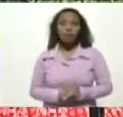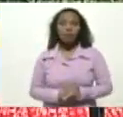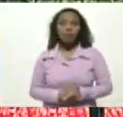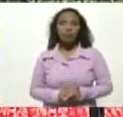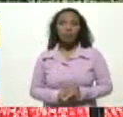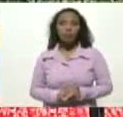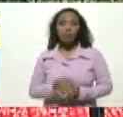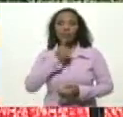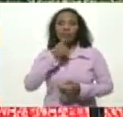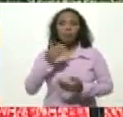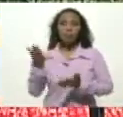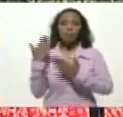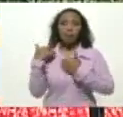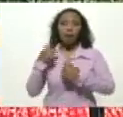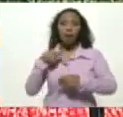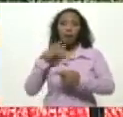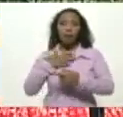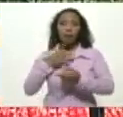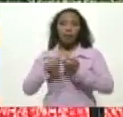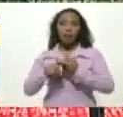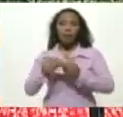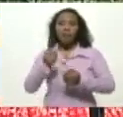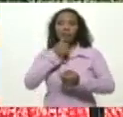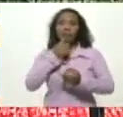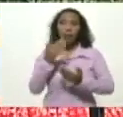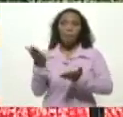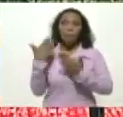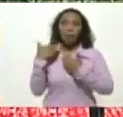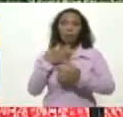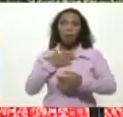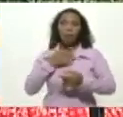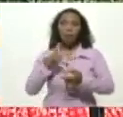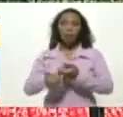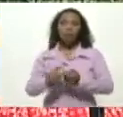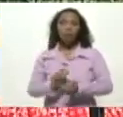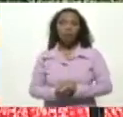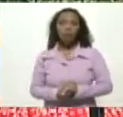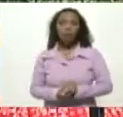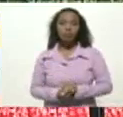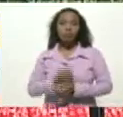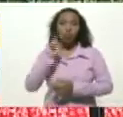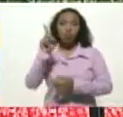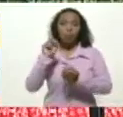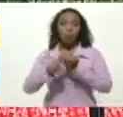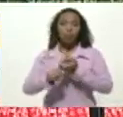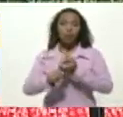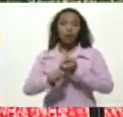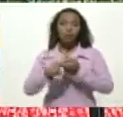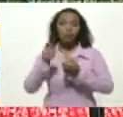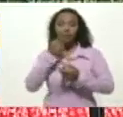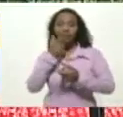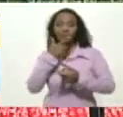¿Quién me protege a mí? ¿Quién me protege a mí? Silita la bonita.